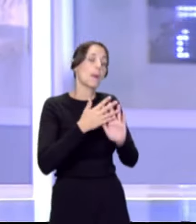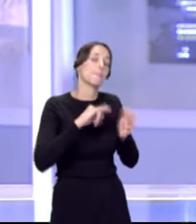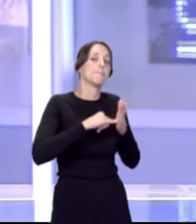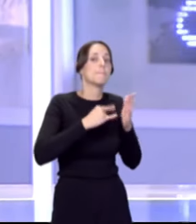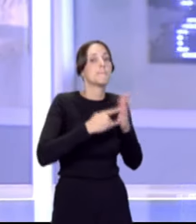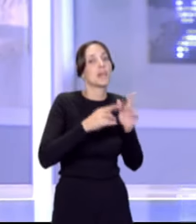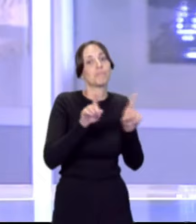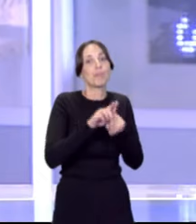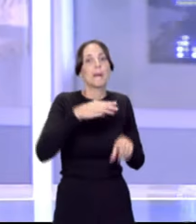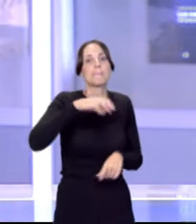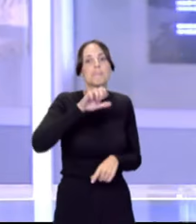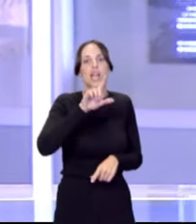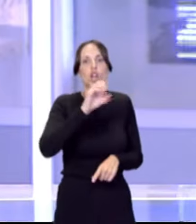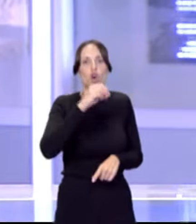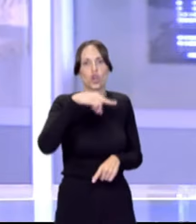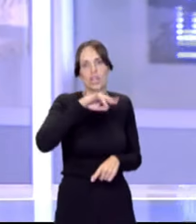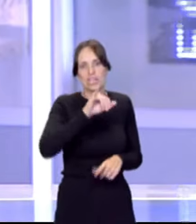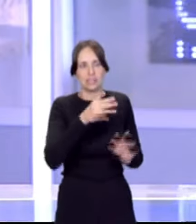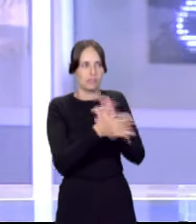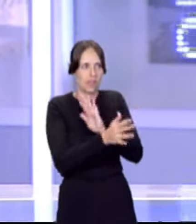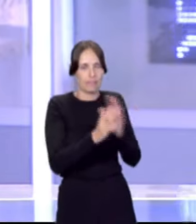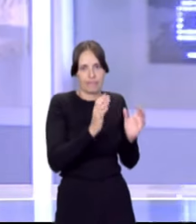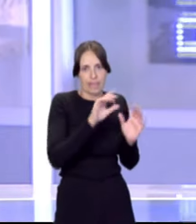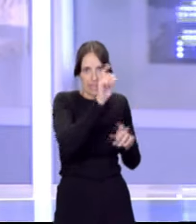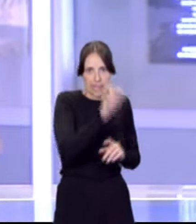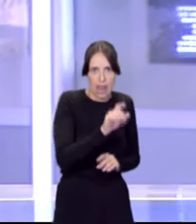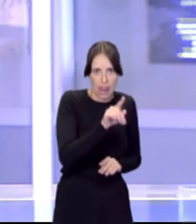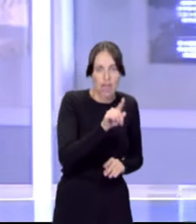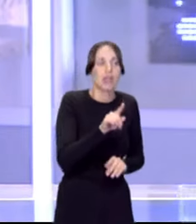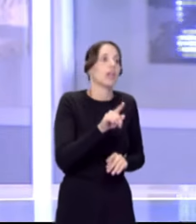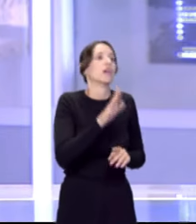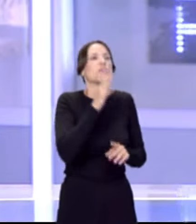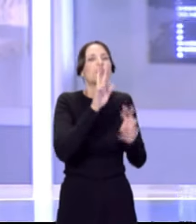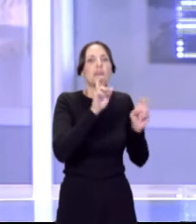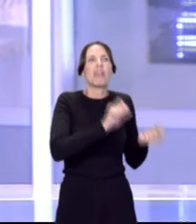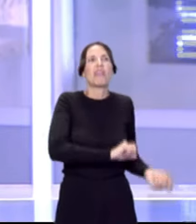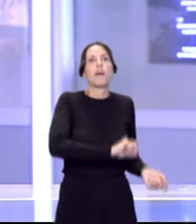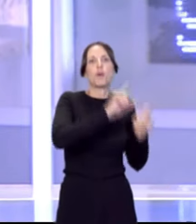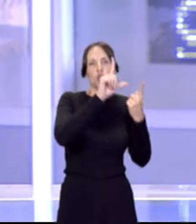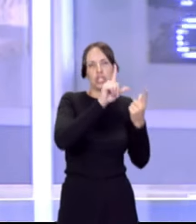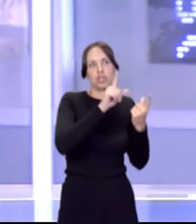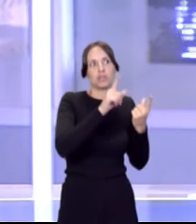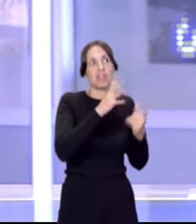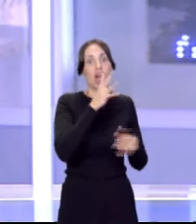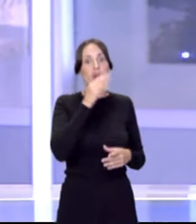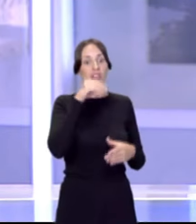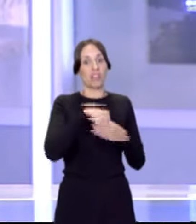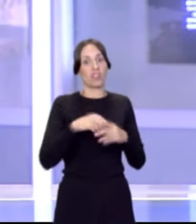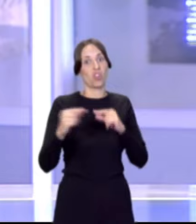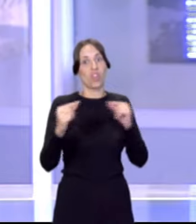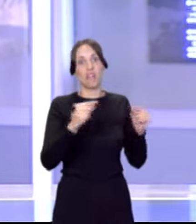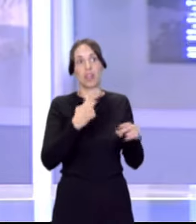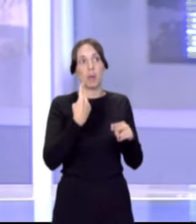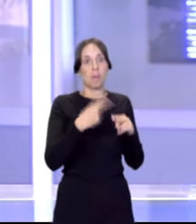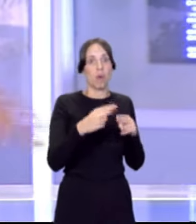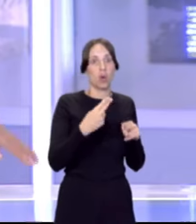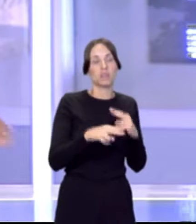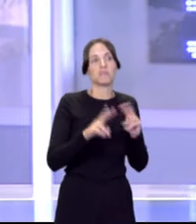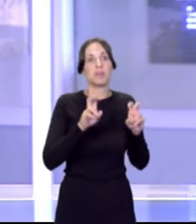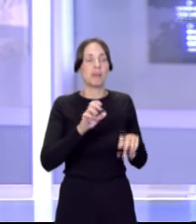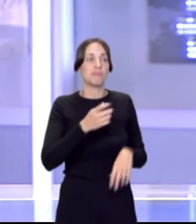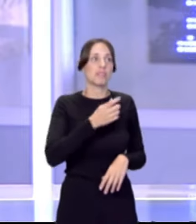las deportaciones estas masivas que se están produciendo ahora forma parte del debate político, ¿no? Las propuestas, en este caso Europa, España,